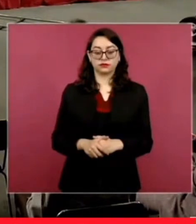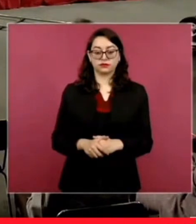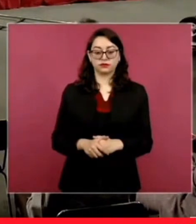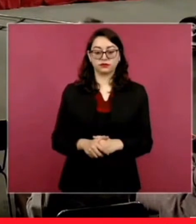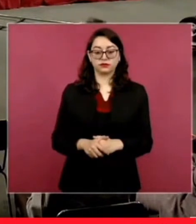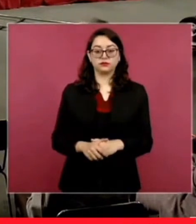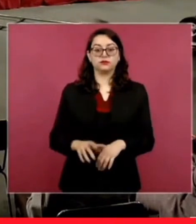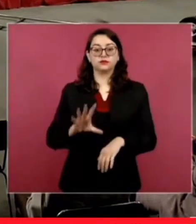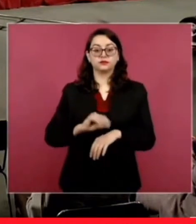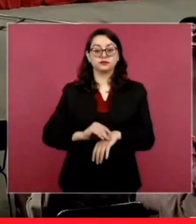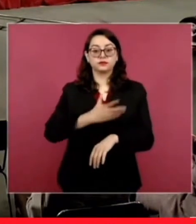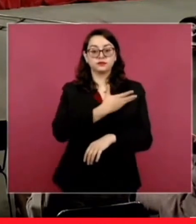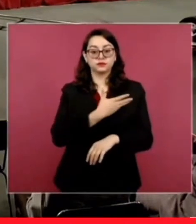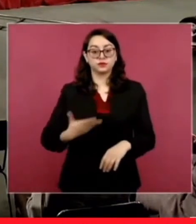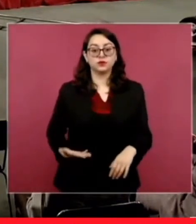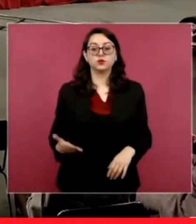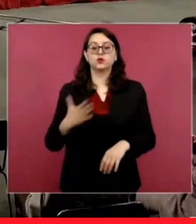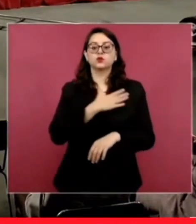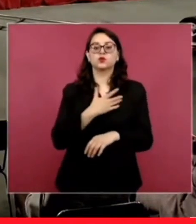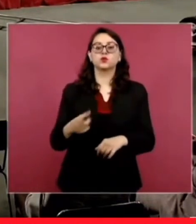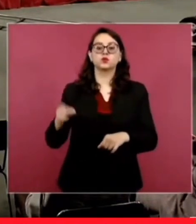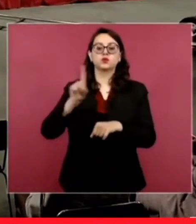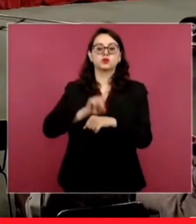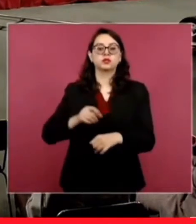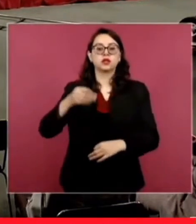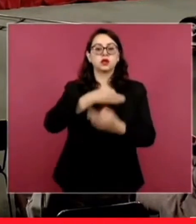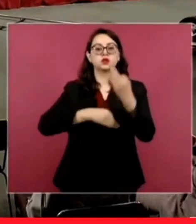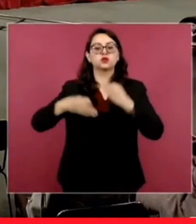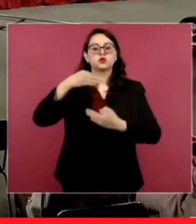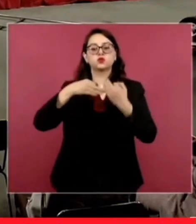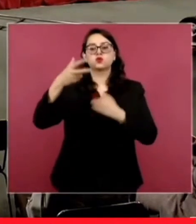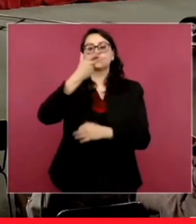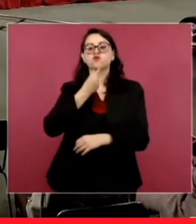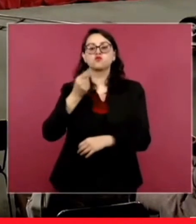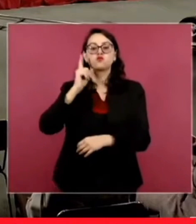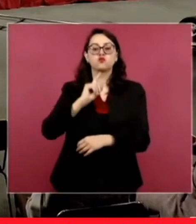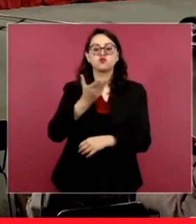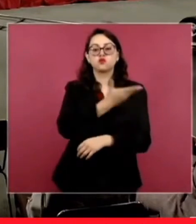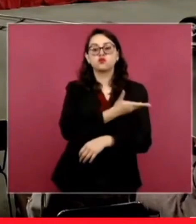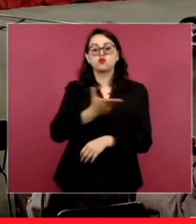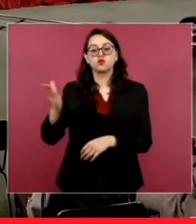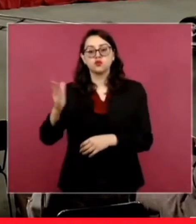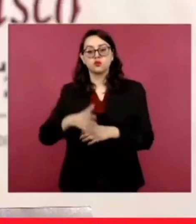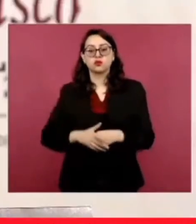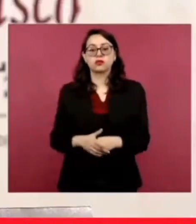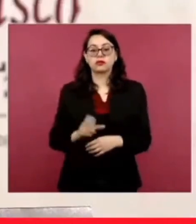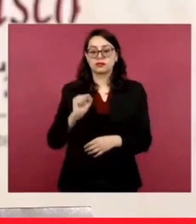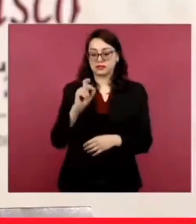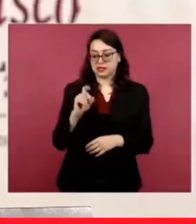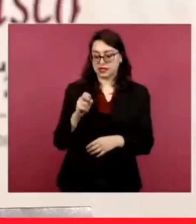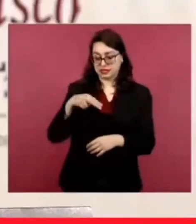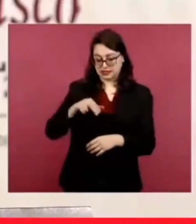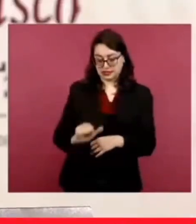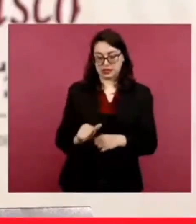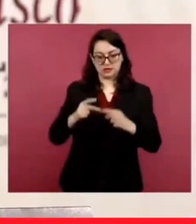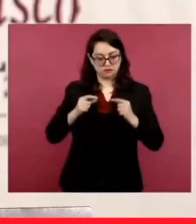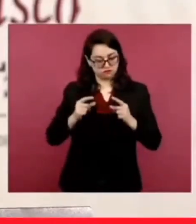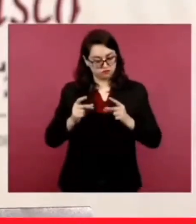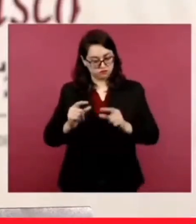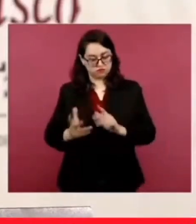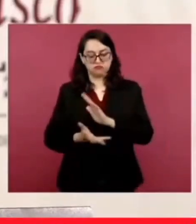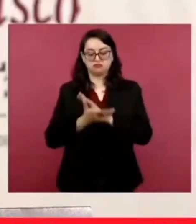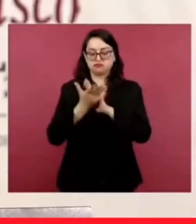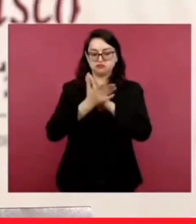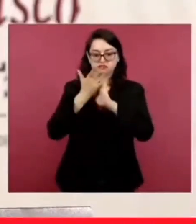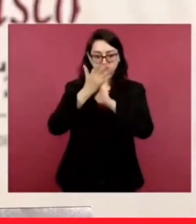Con permiso, señor presidente. Muy buenos días a todas y a todos. La Secretaría de la Defensa Nacional se encuentra participando activamente en la